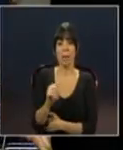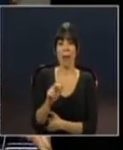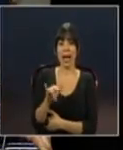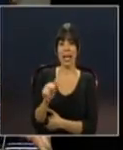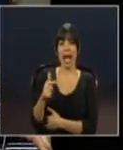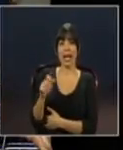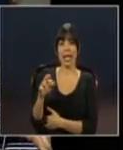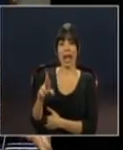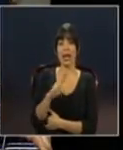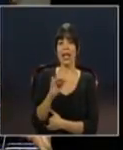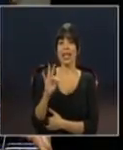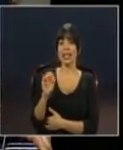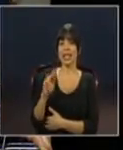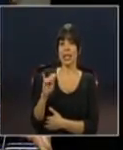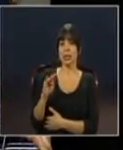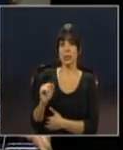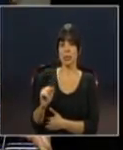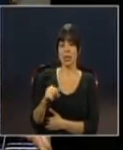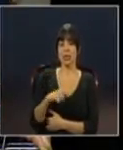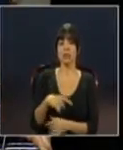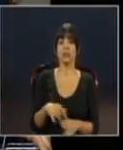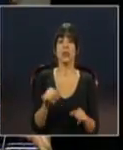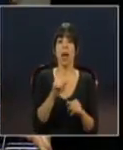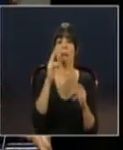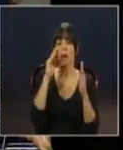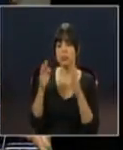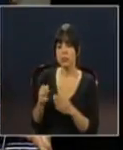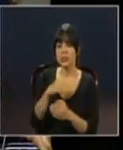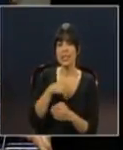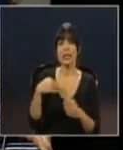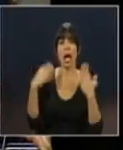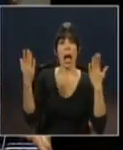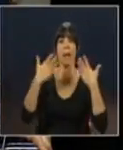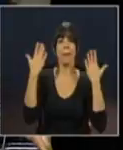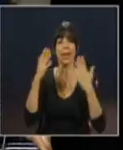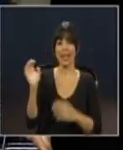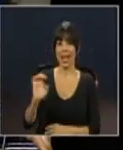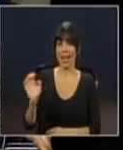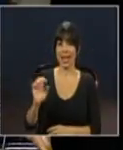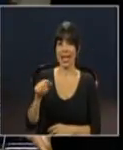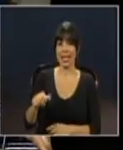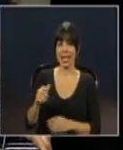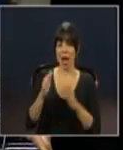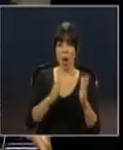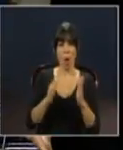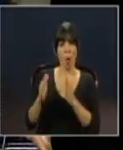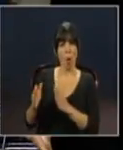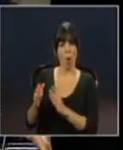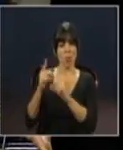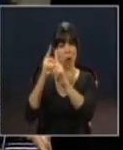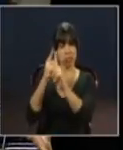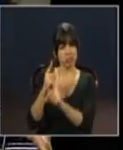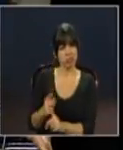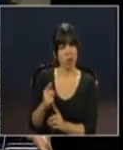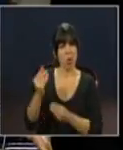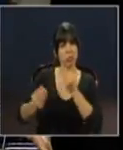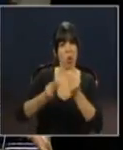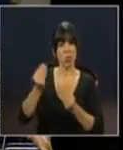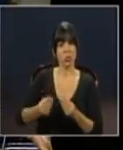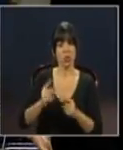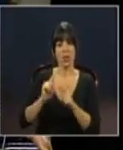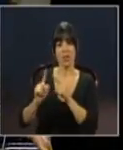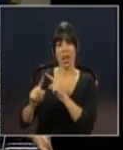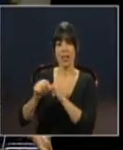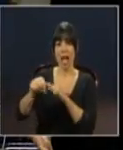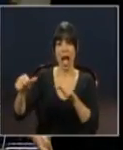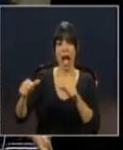Tiribí. Cuando veo al Ministerio de Ambiente y Energía ordenando con propósito socioproductivo algunas áreas